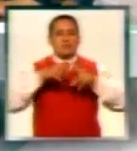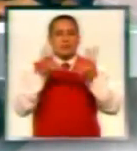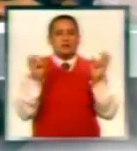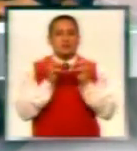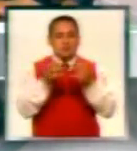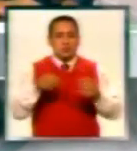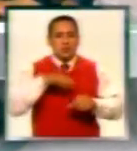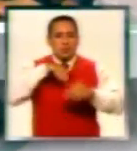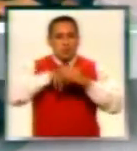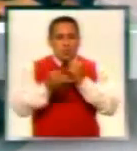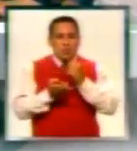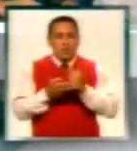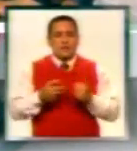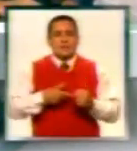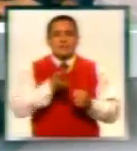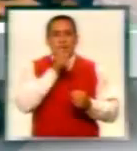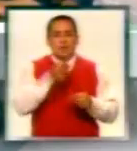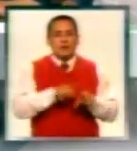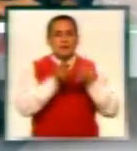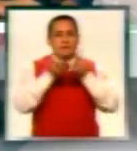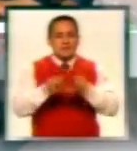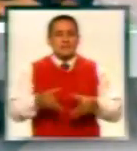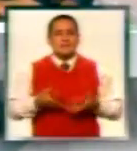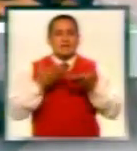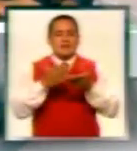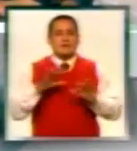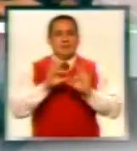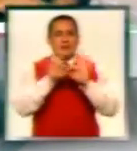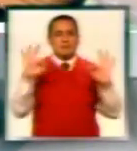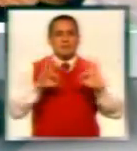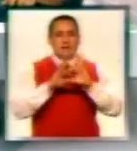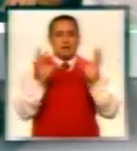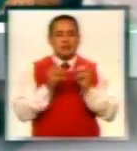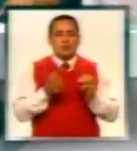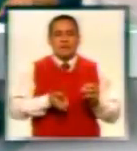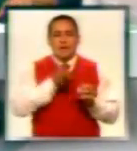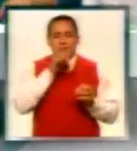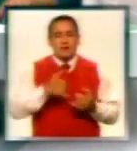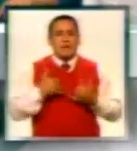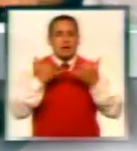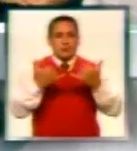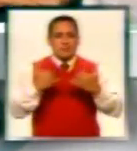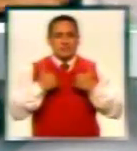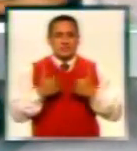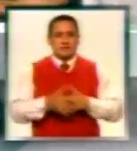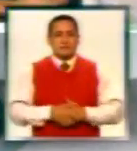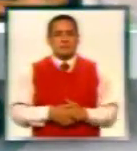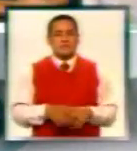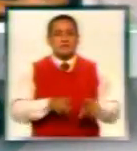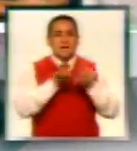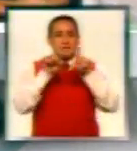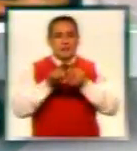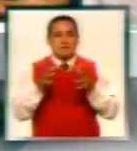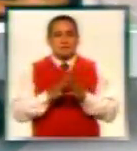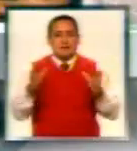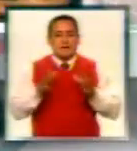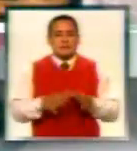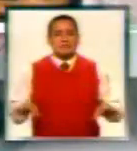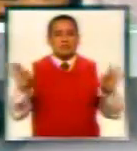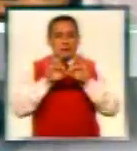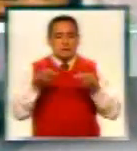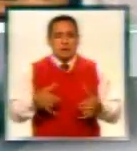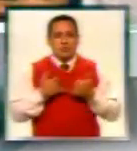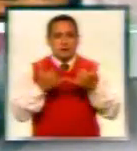el almacenamiento de agua y darle mayor calidad al agua que actualmente tiene. Y lo que es más importante